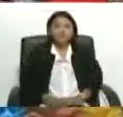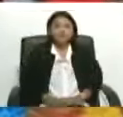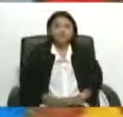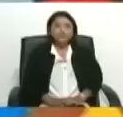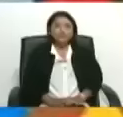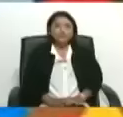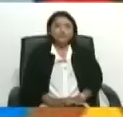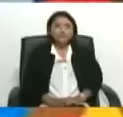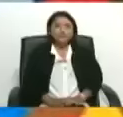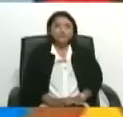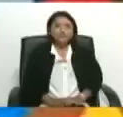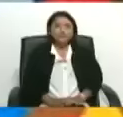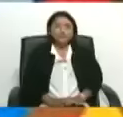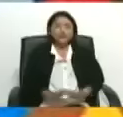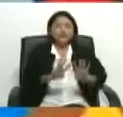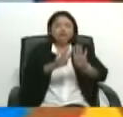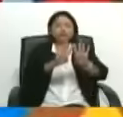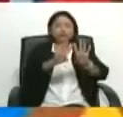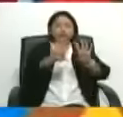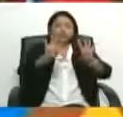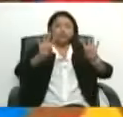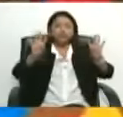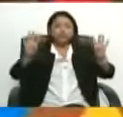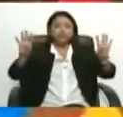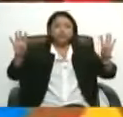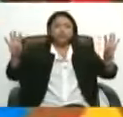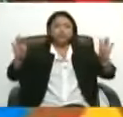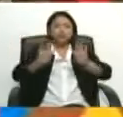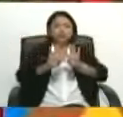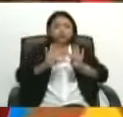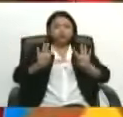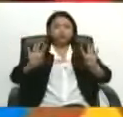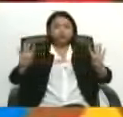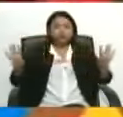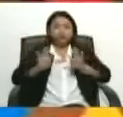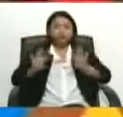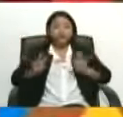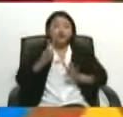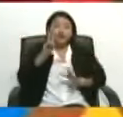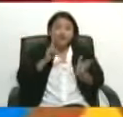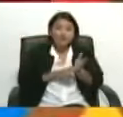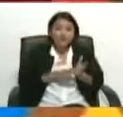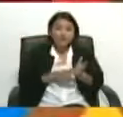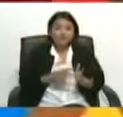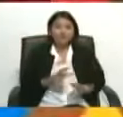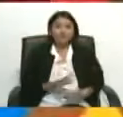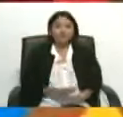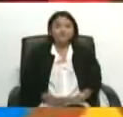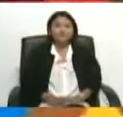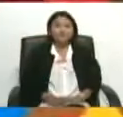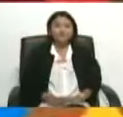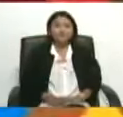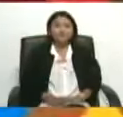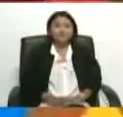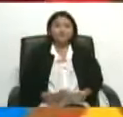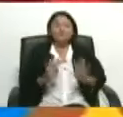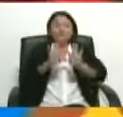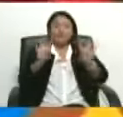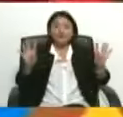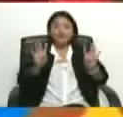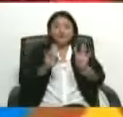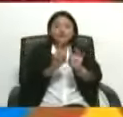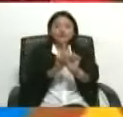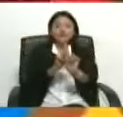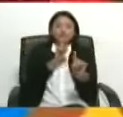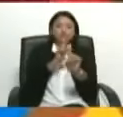¿verdad? Imaginemos esto. Uno al lado de otro. Detrás de cada jefe o jefa, su